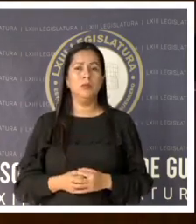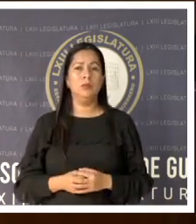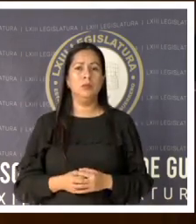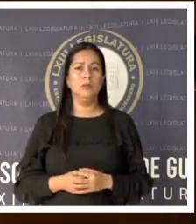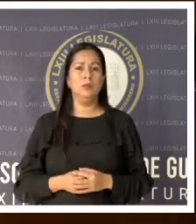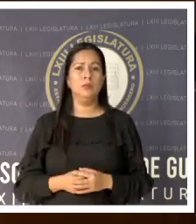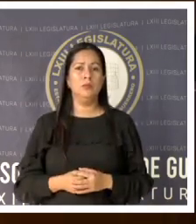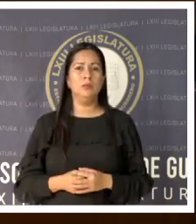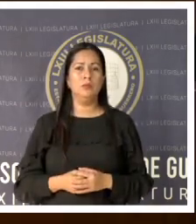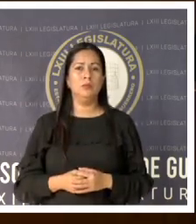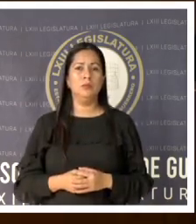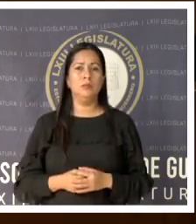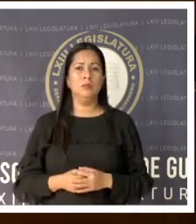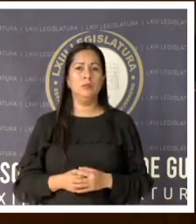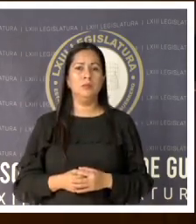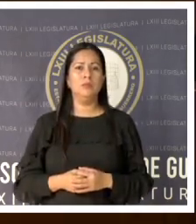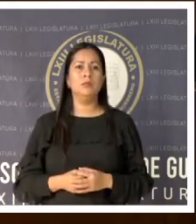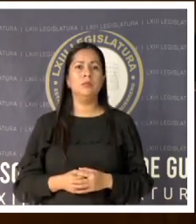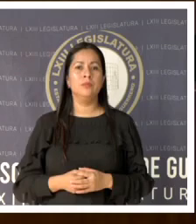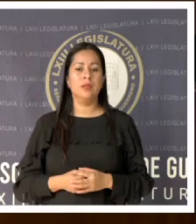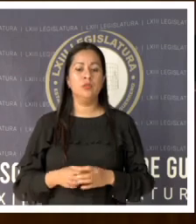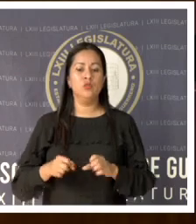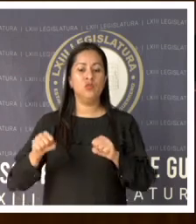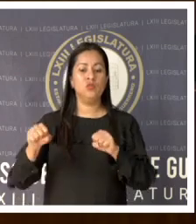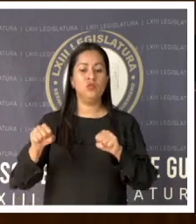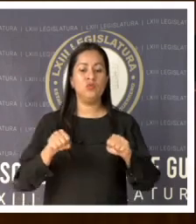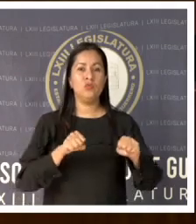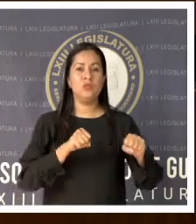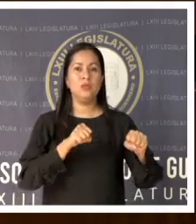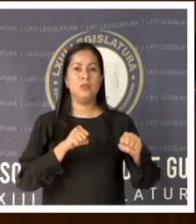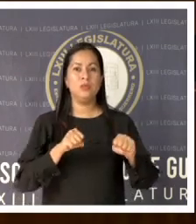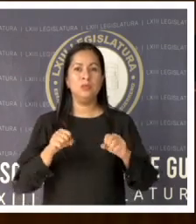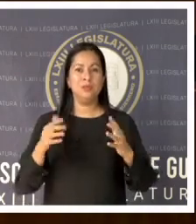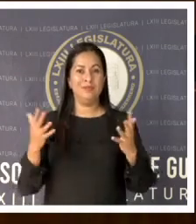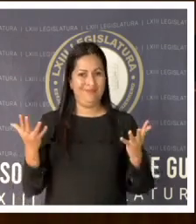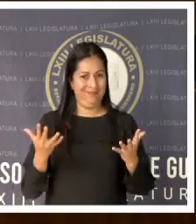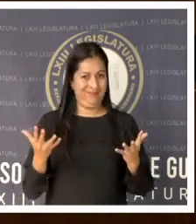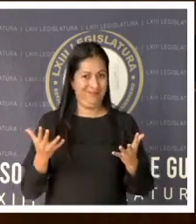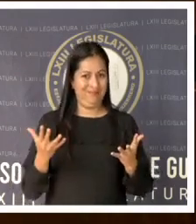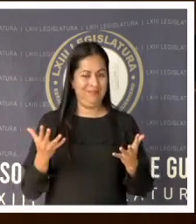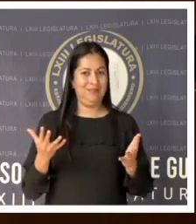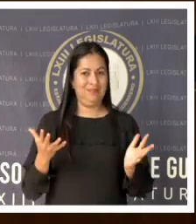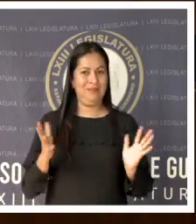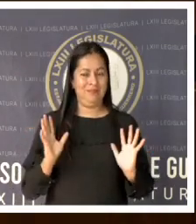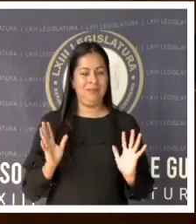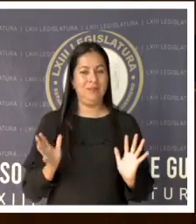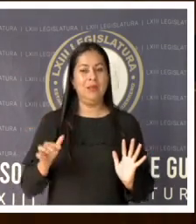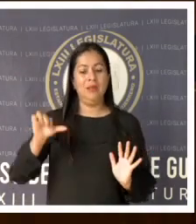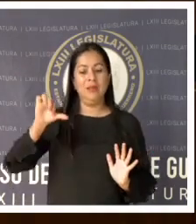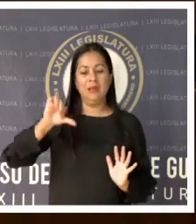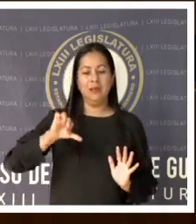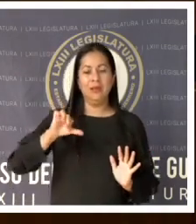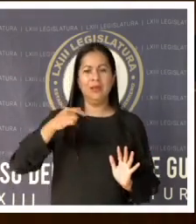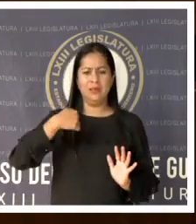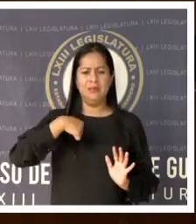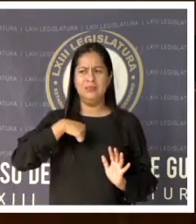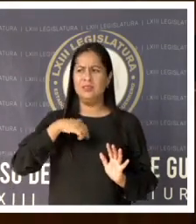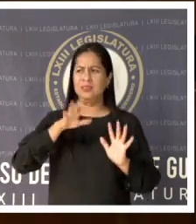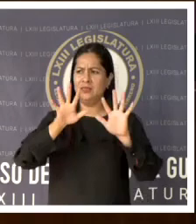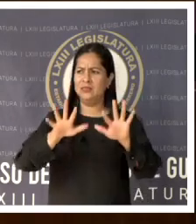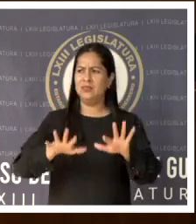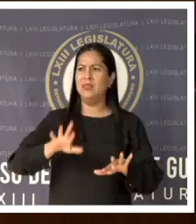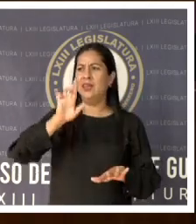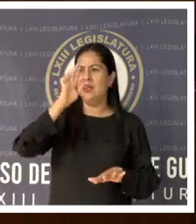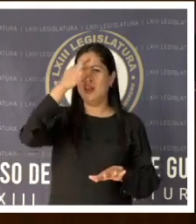se suscitó un sismo y aquí sesionábamos recuerdo en